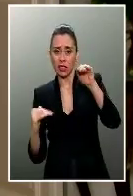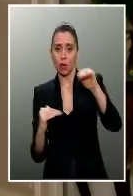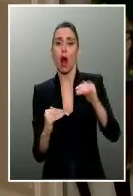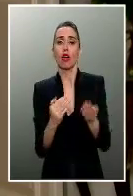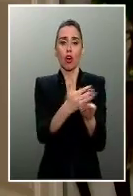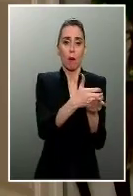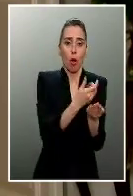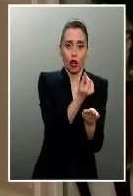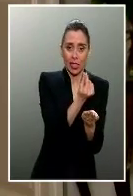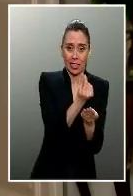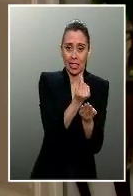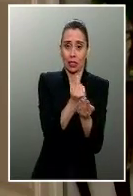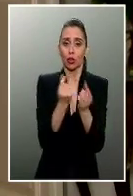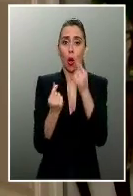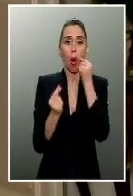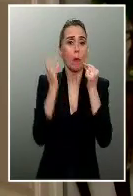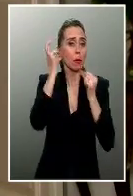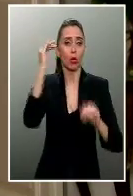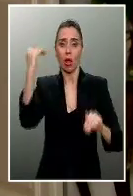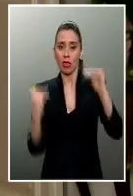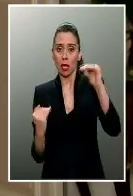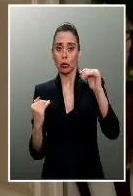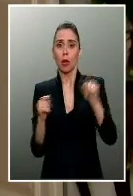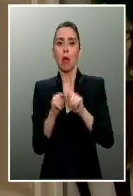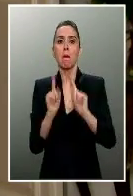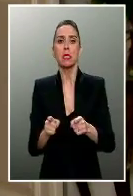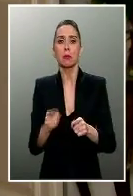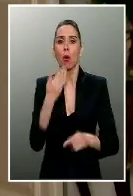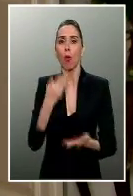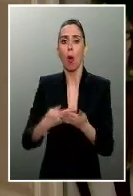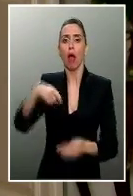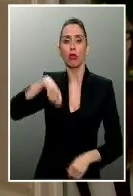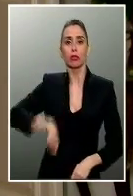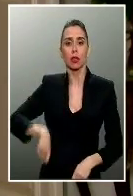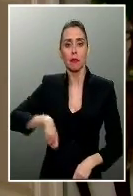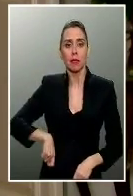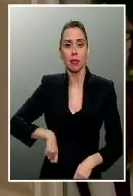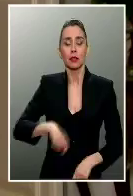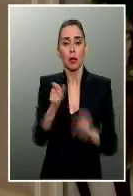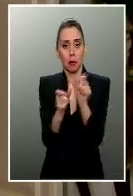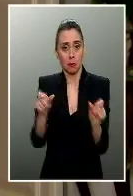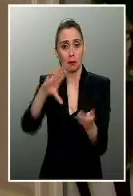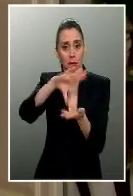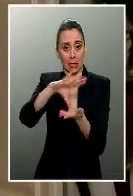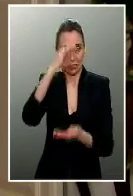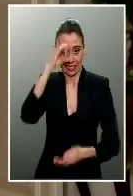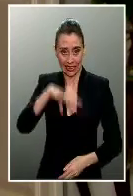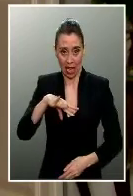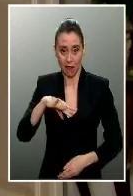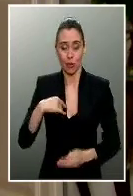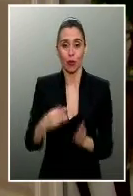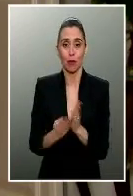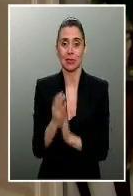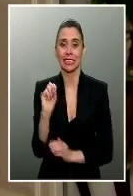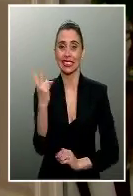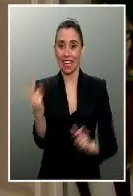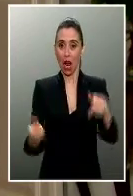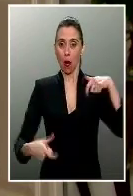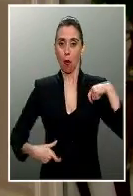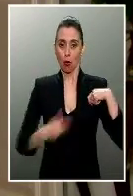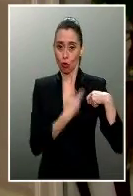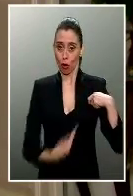ingresos o de género se mantienen a la hora de pensionarse como el país sabe apenas iniciado mi segundo gobierno